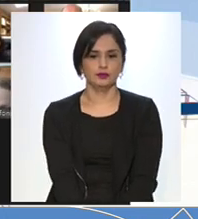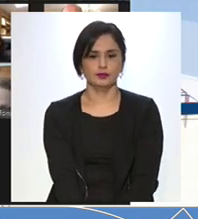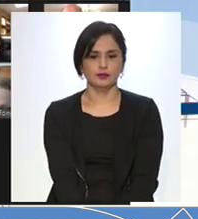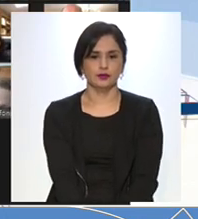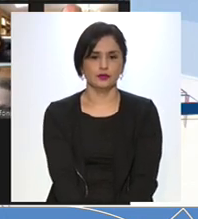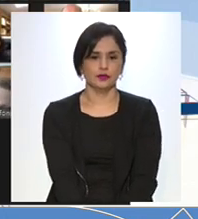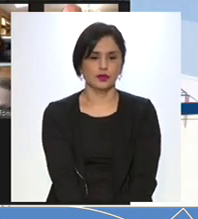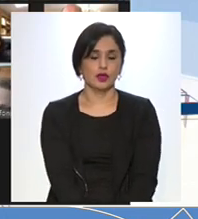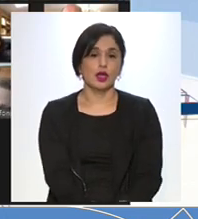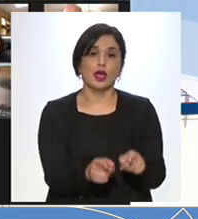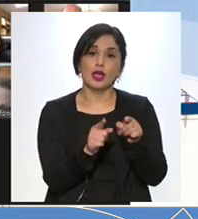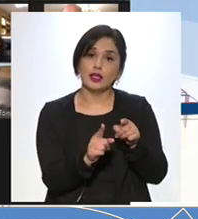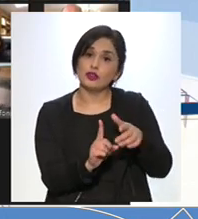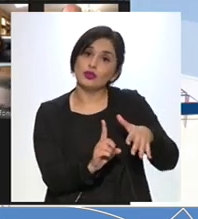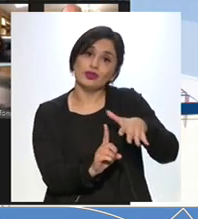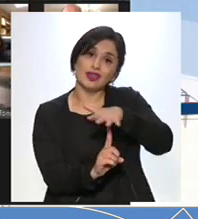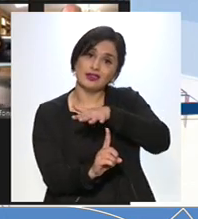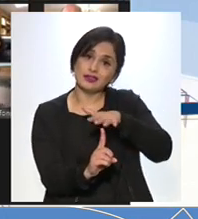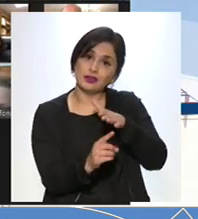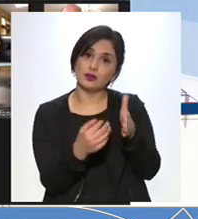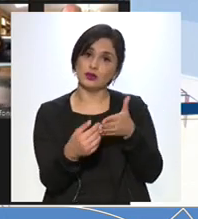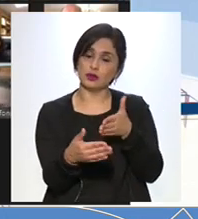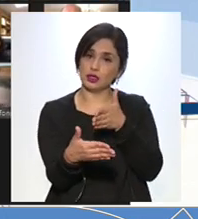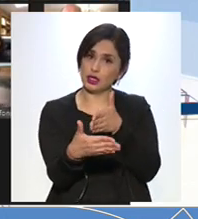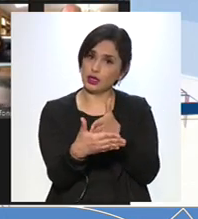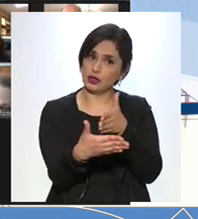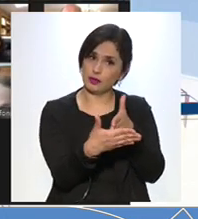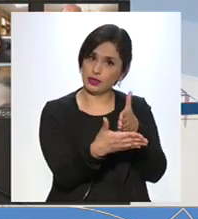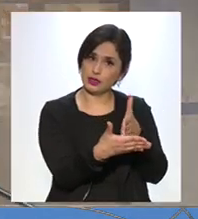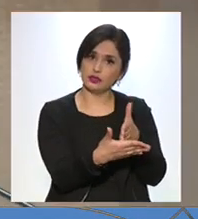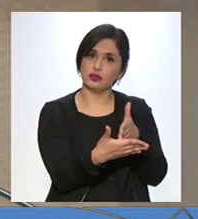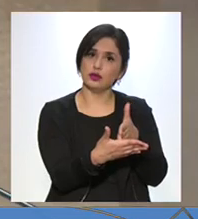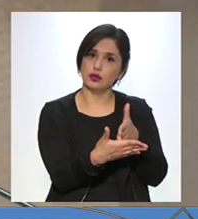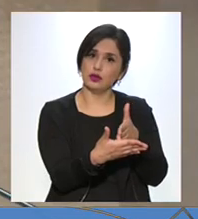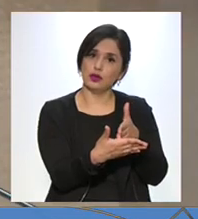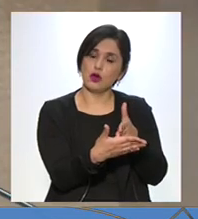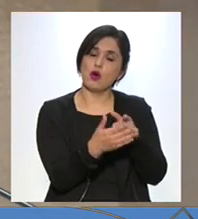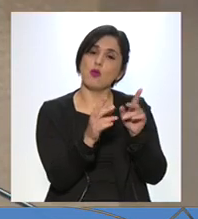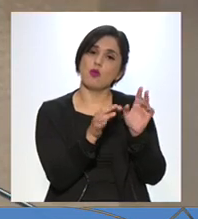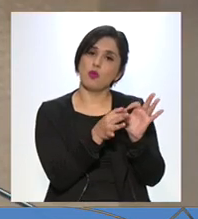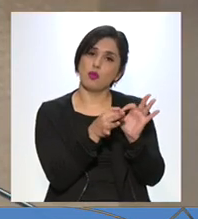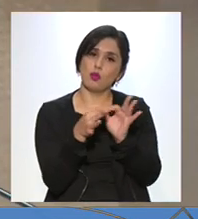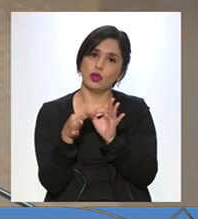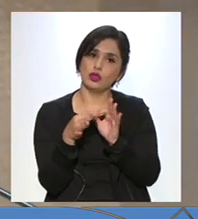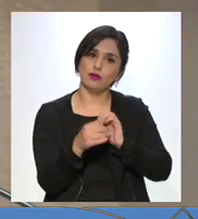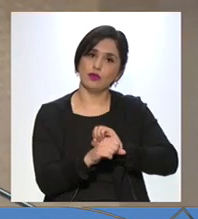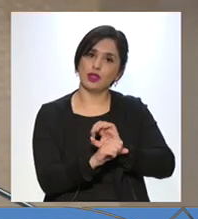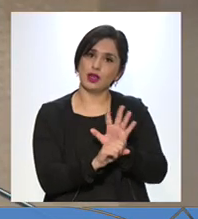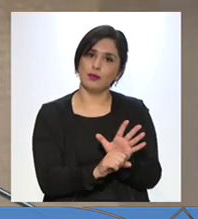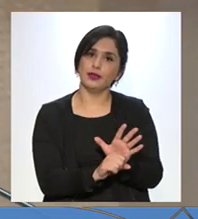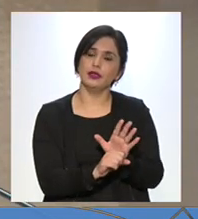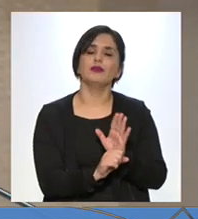Esto ha ocurrido en un escenario en que las restricciones en las cadenas de comercio globales impuestas por la pandemia aún permanecen.